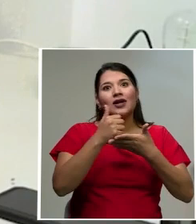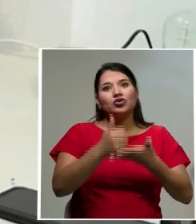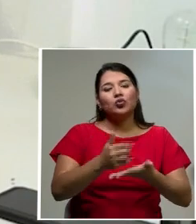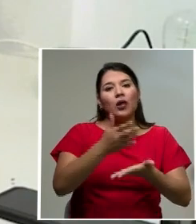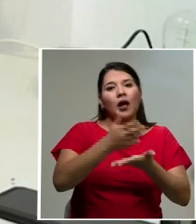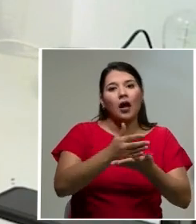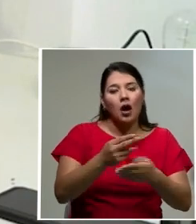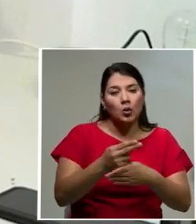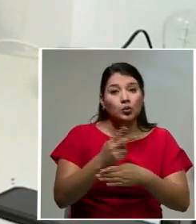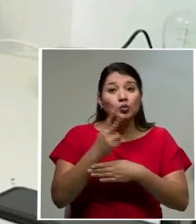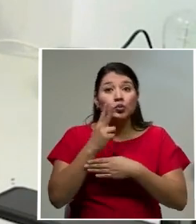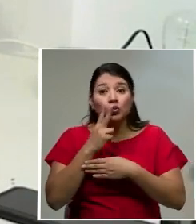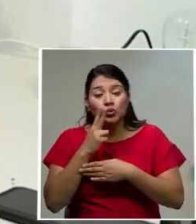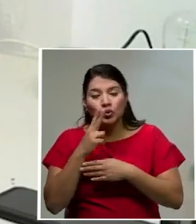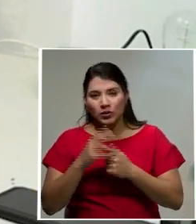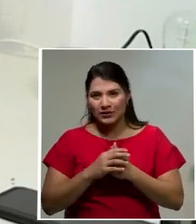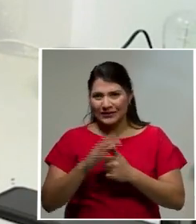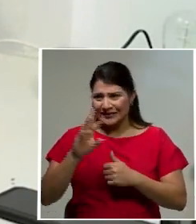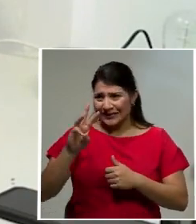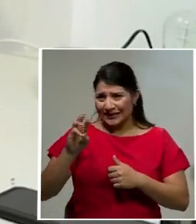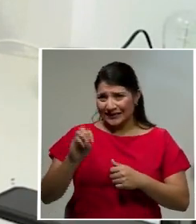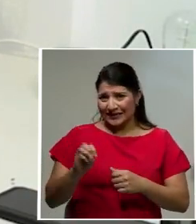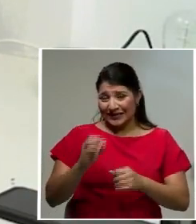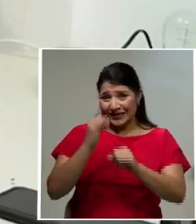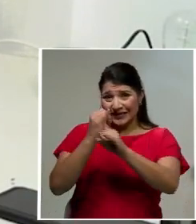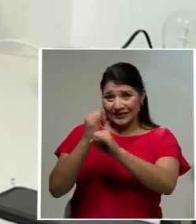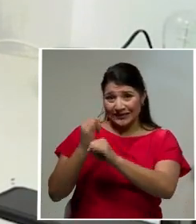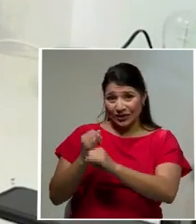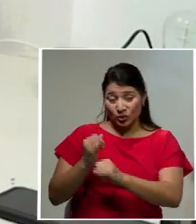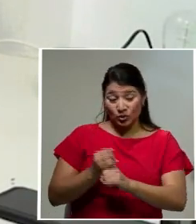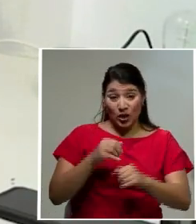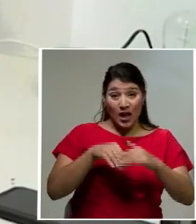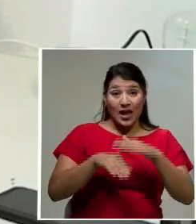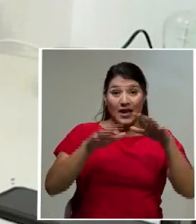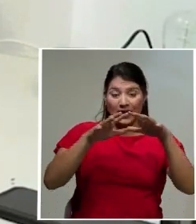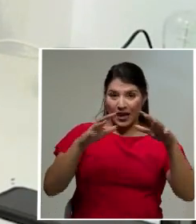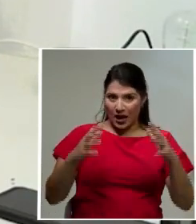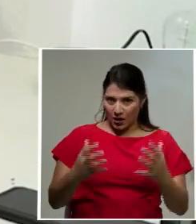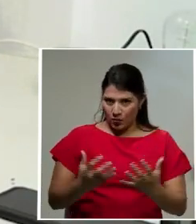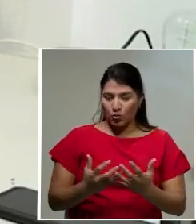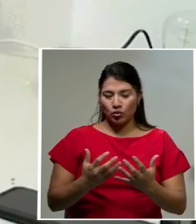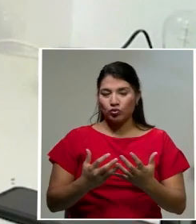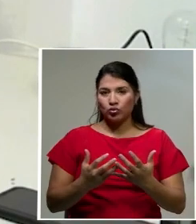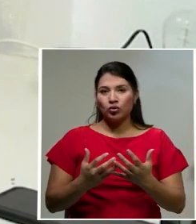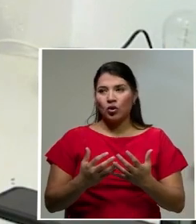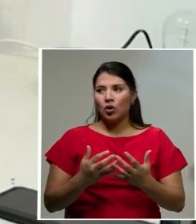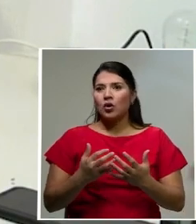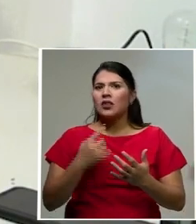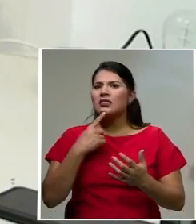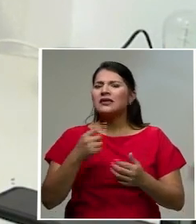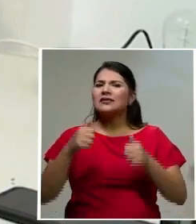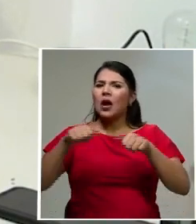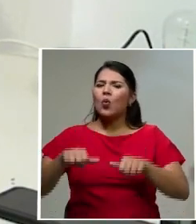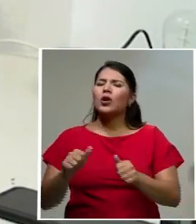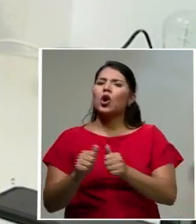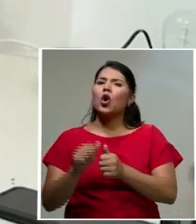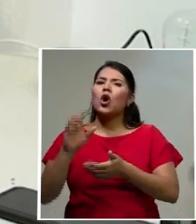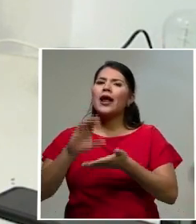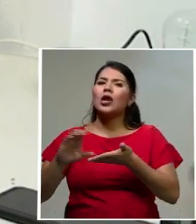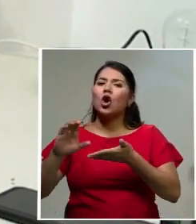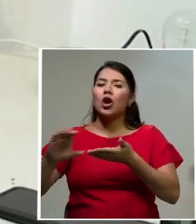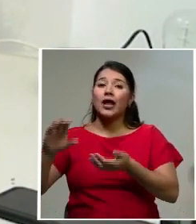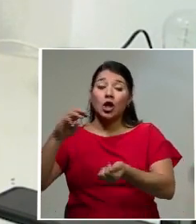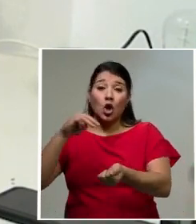Más de 60 instituciones a nivel mundial han corroborado lo que dice el Colegio Real de Médicos de Inglaterra, el